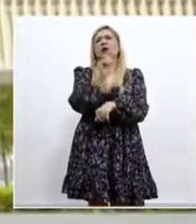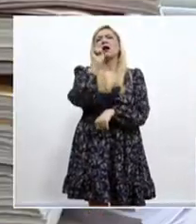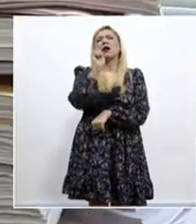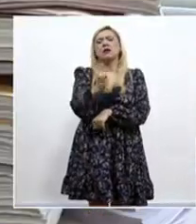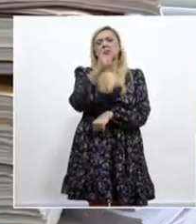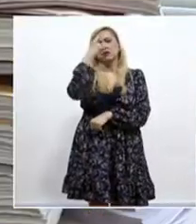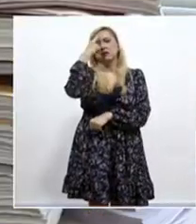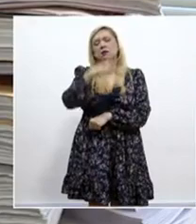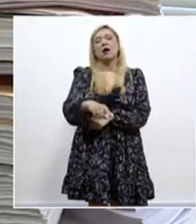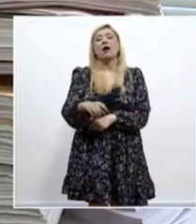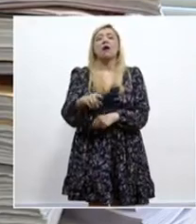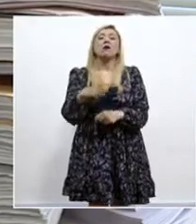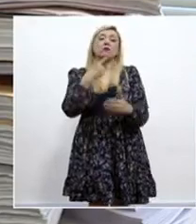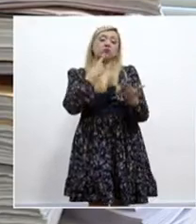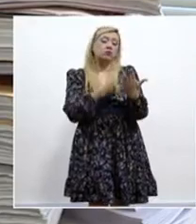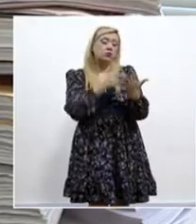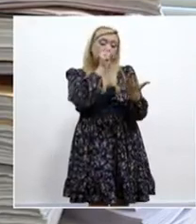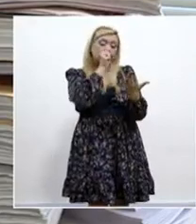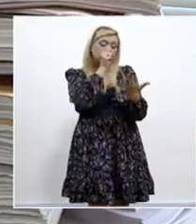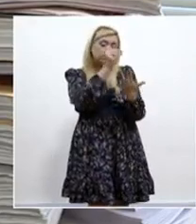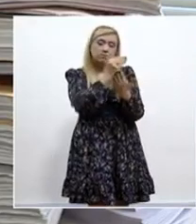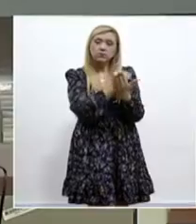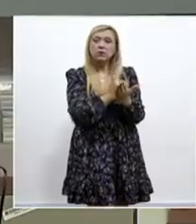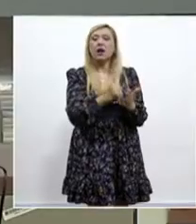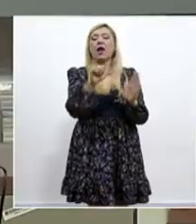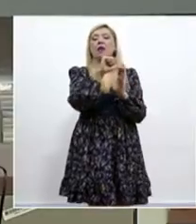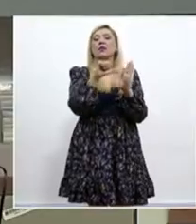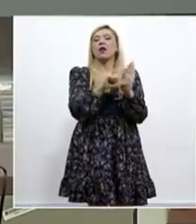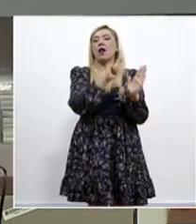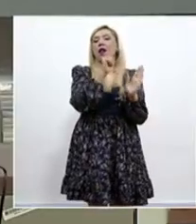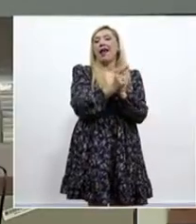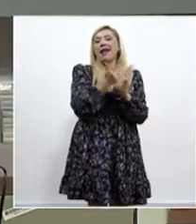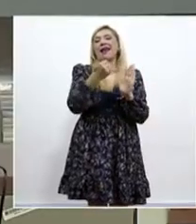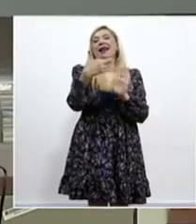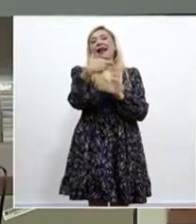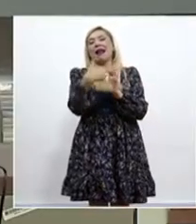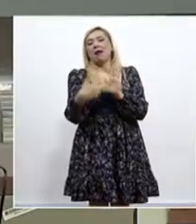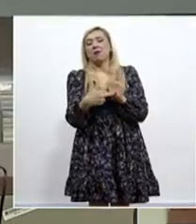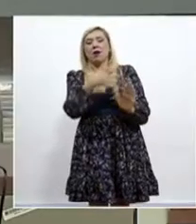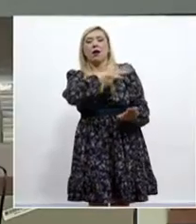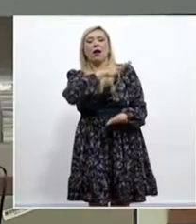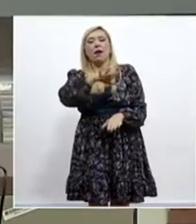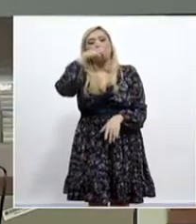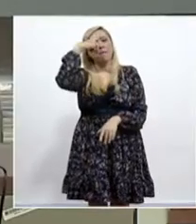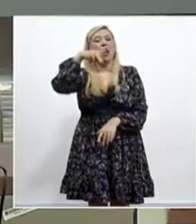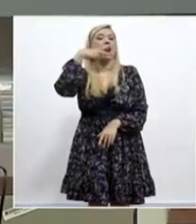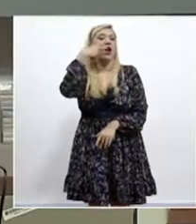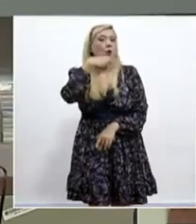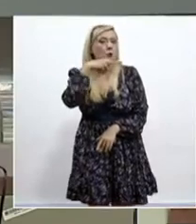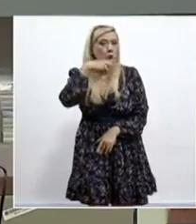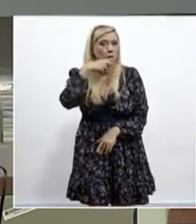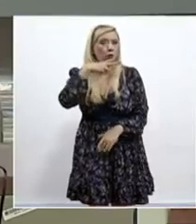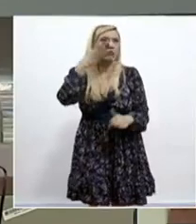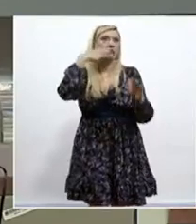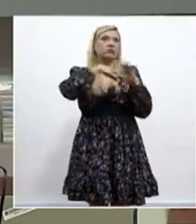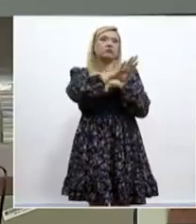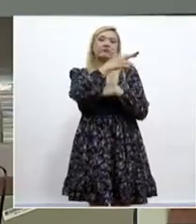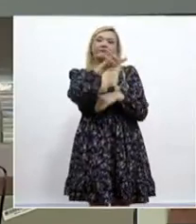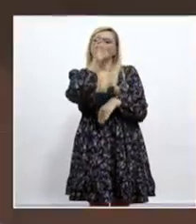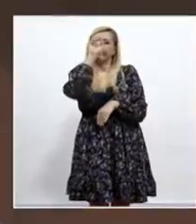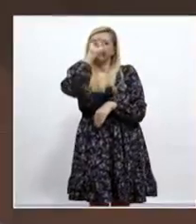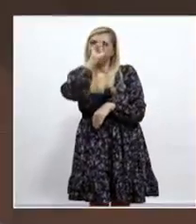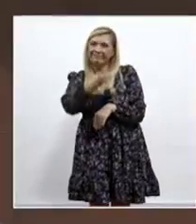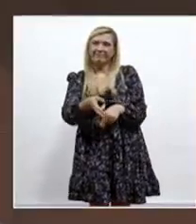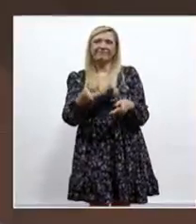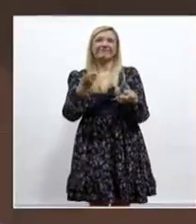salvo el convenio que se haya efectuado en la etapa conciliatoria. Precisó que hay dos momentos para declararse incompetente, que es de